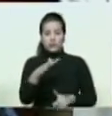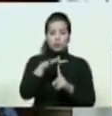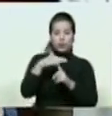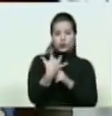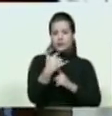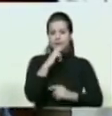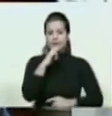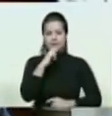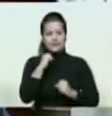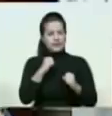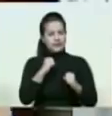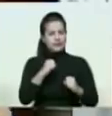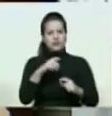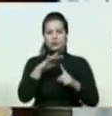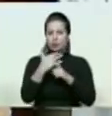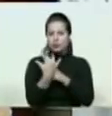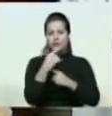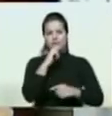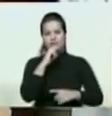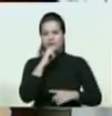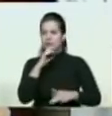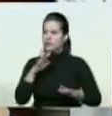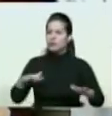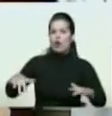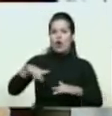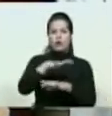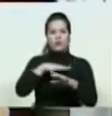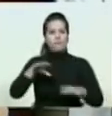circunstancias jamás vividas por este pueblo,